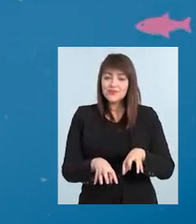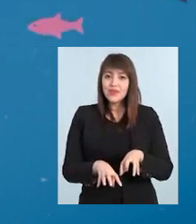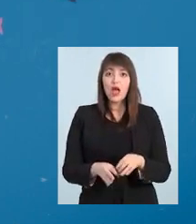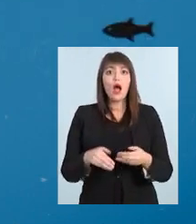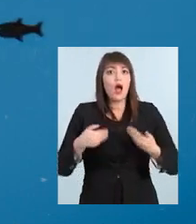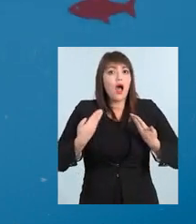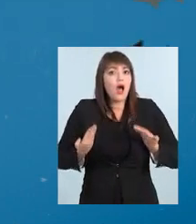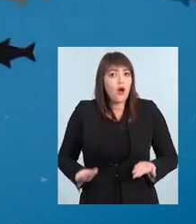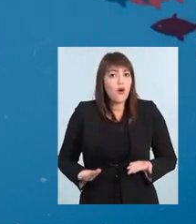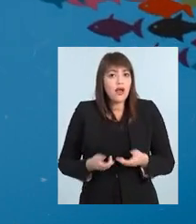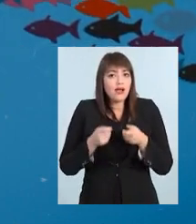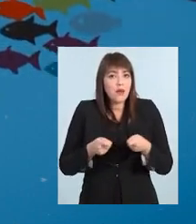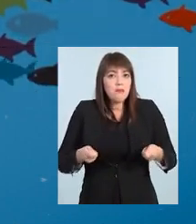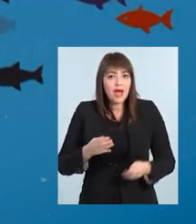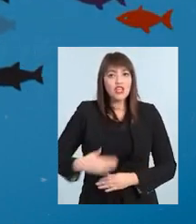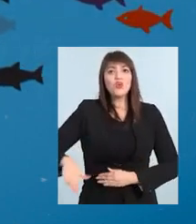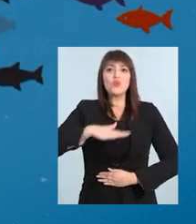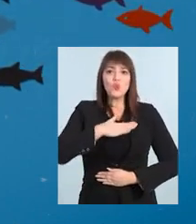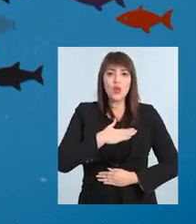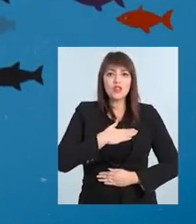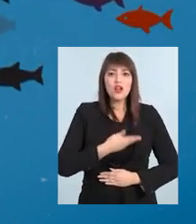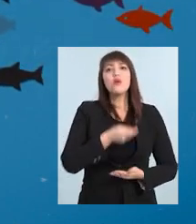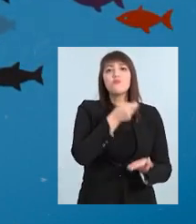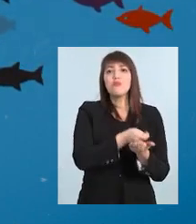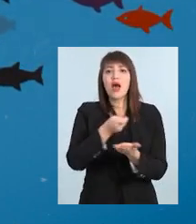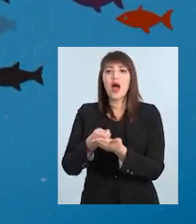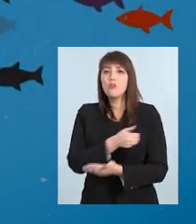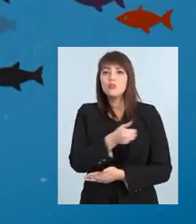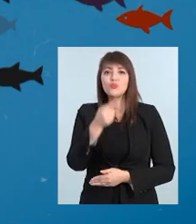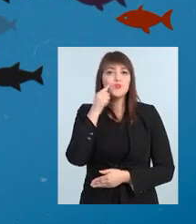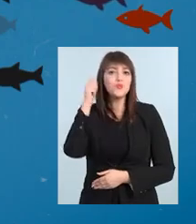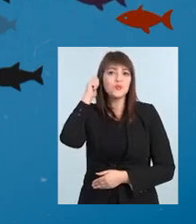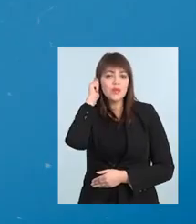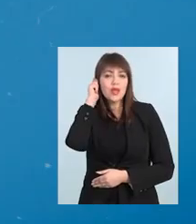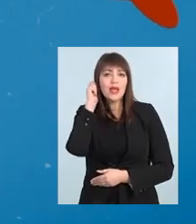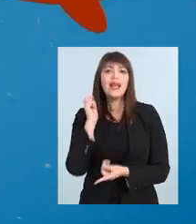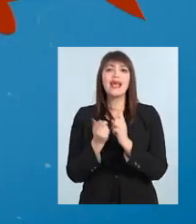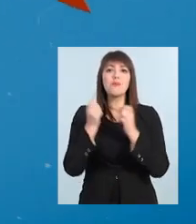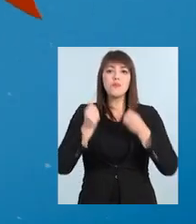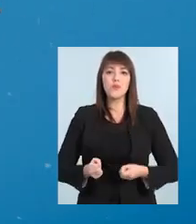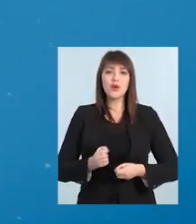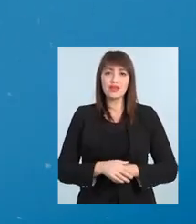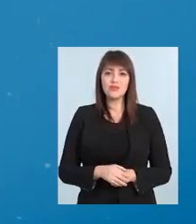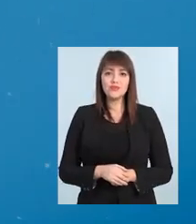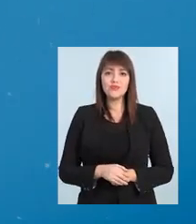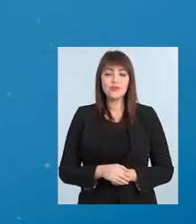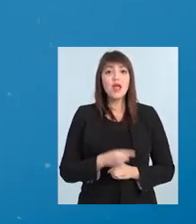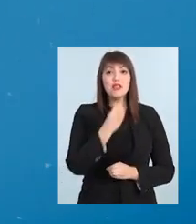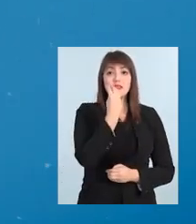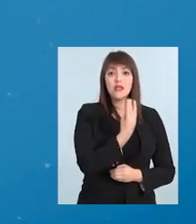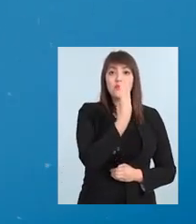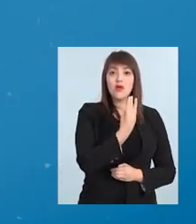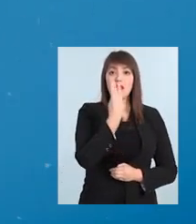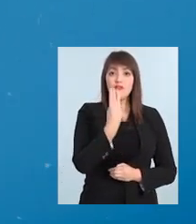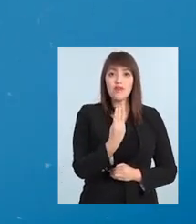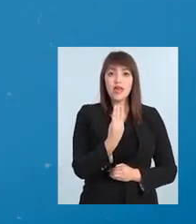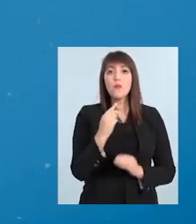eso, esta campaña la financiamos entre todos y todas. Solo así, el cambio es posible. Entra ahora a